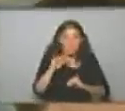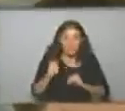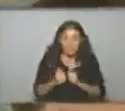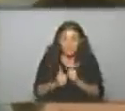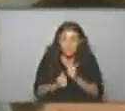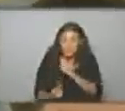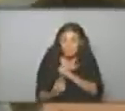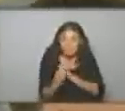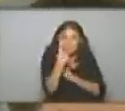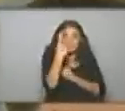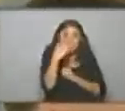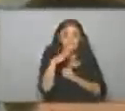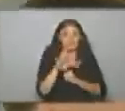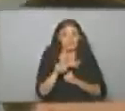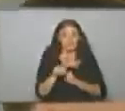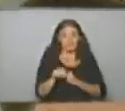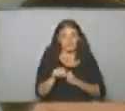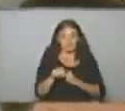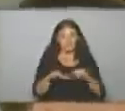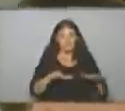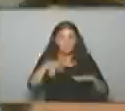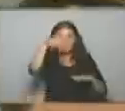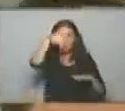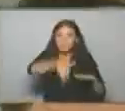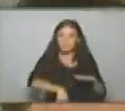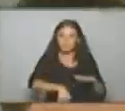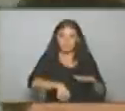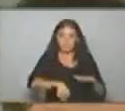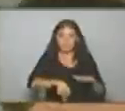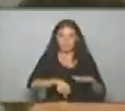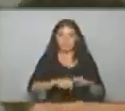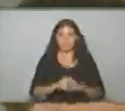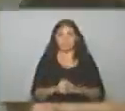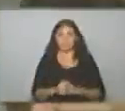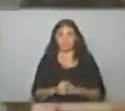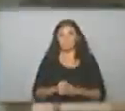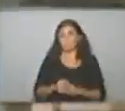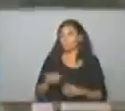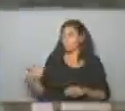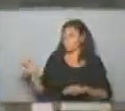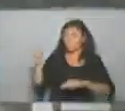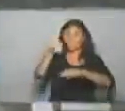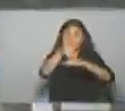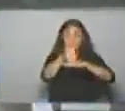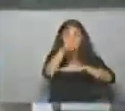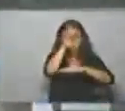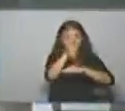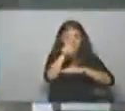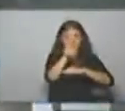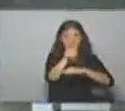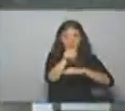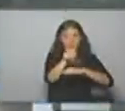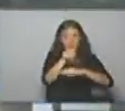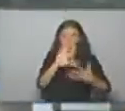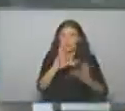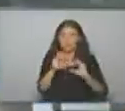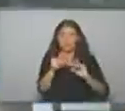histórico este inicio del pontificado del Papa Francisco, un pontificado que va a tener una